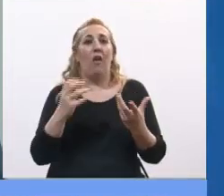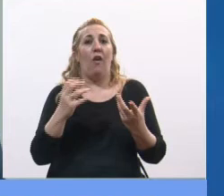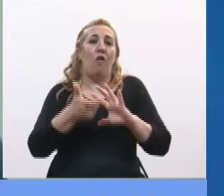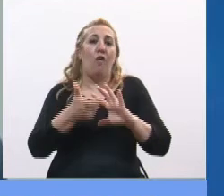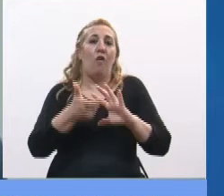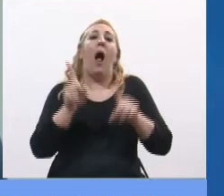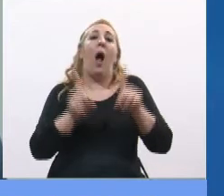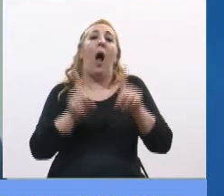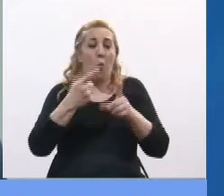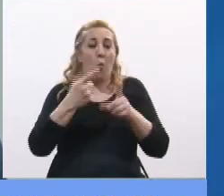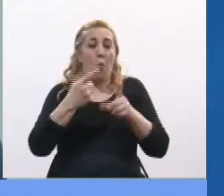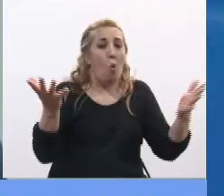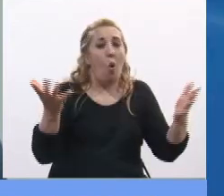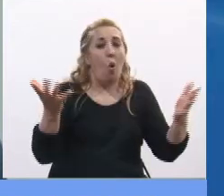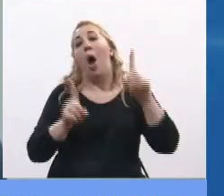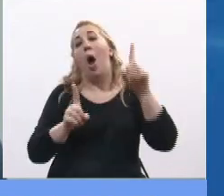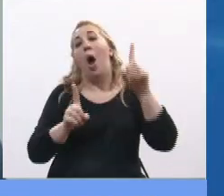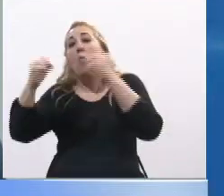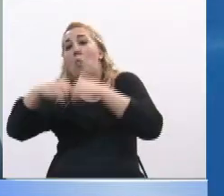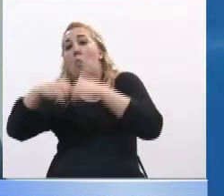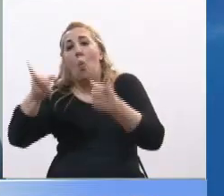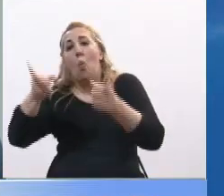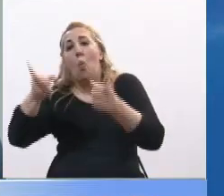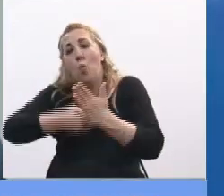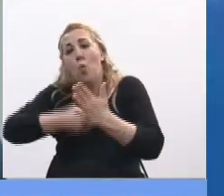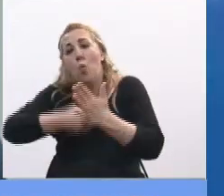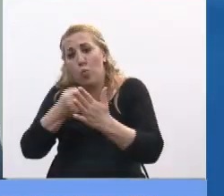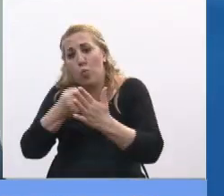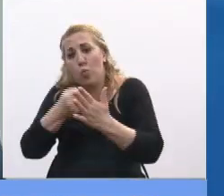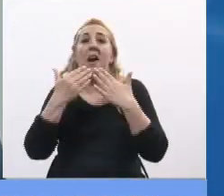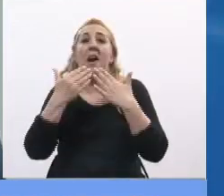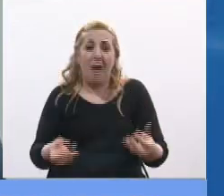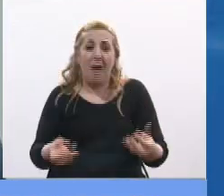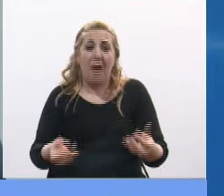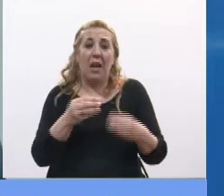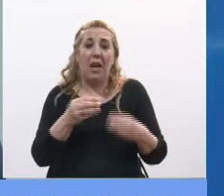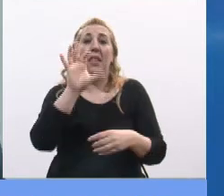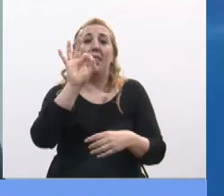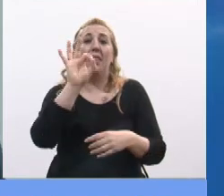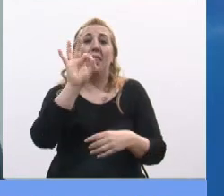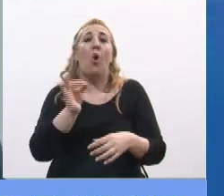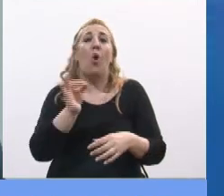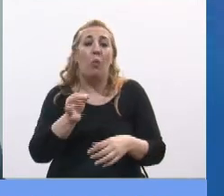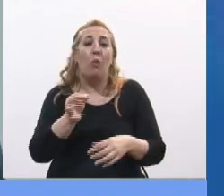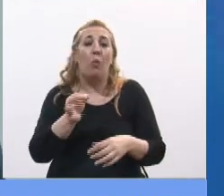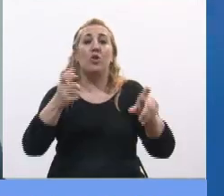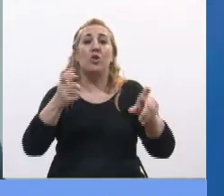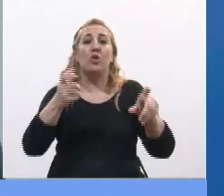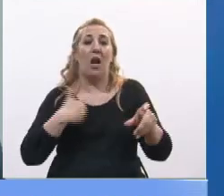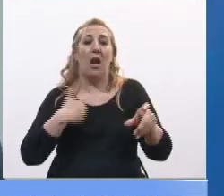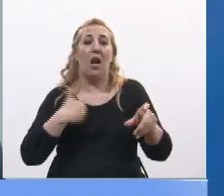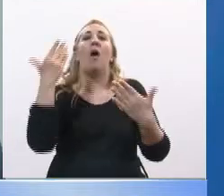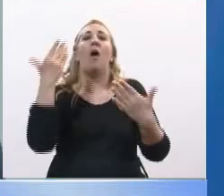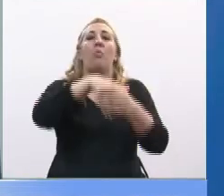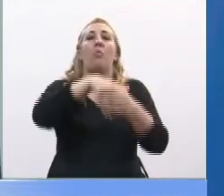o anónima lucharon contra la dictadura y que permitieron que el 30 de octubre los argentinos vayan a votar en